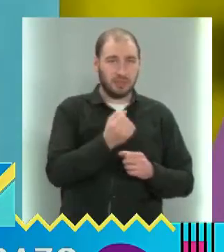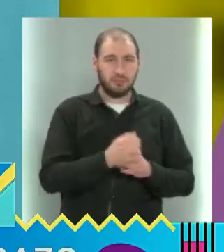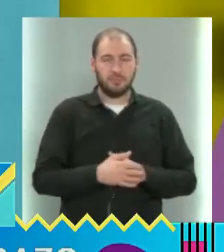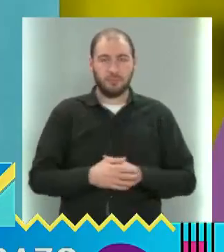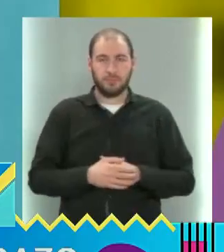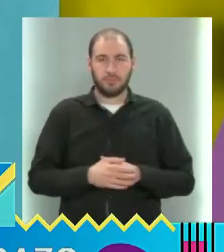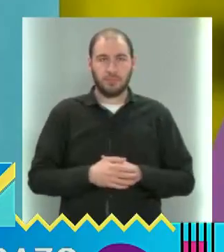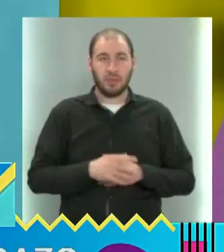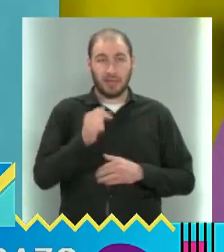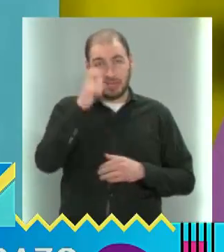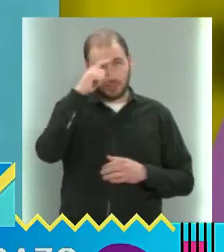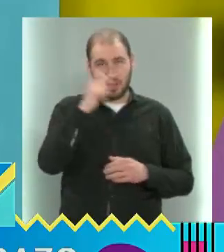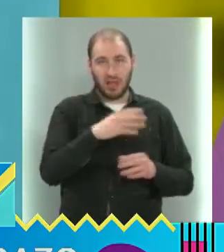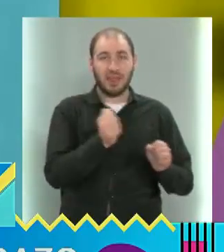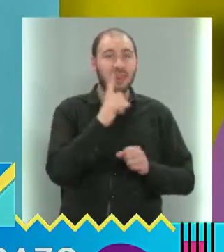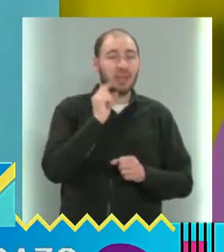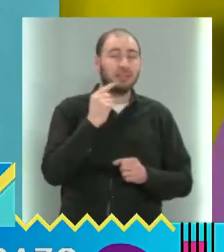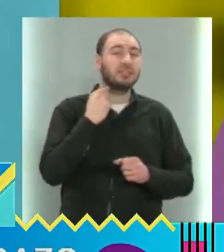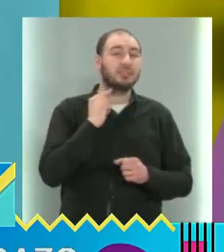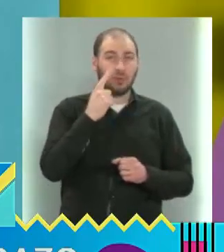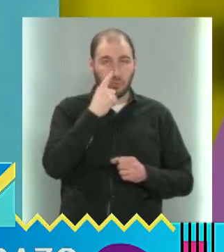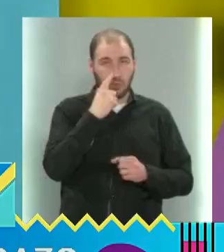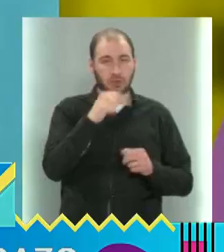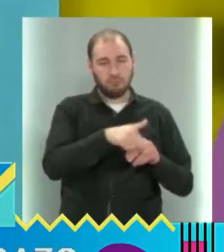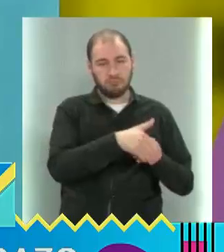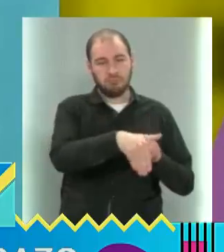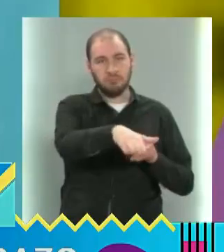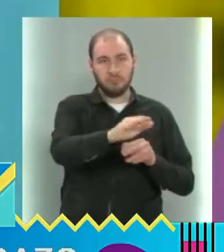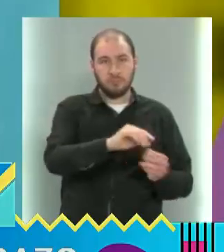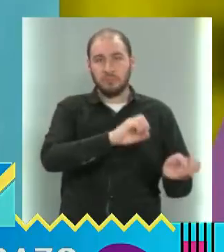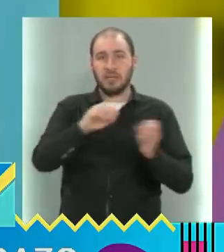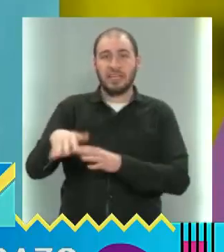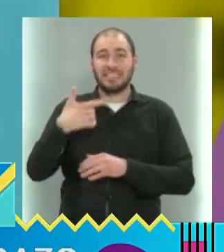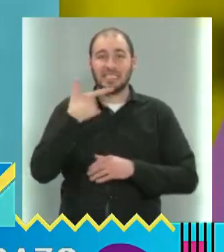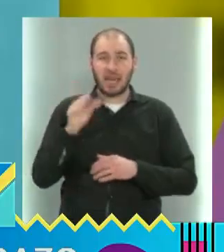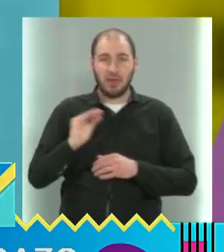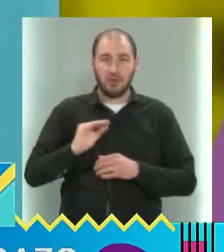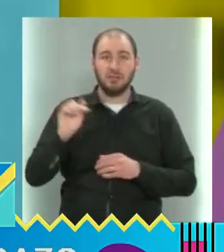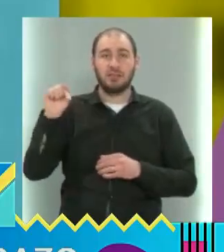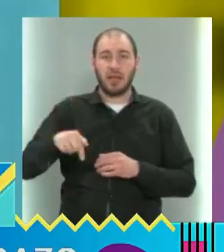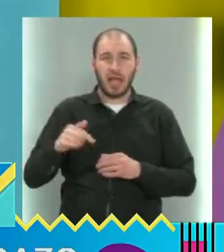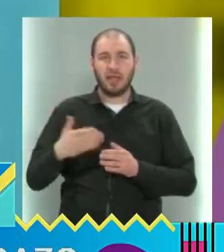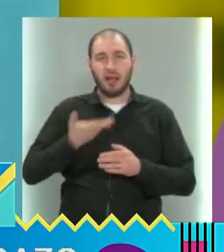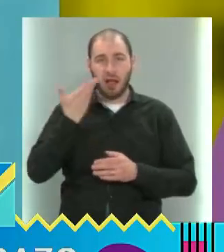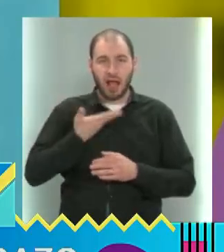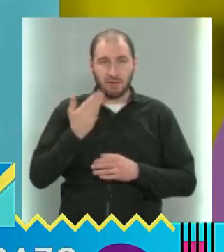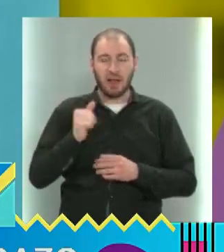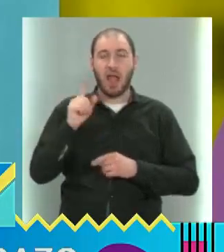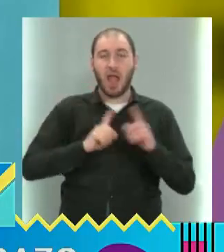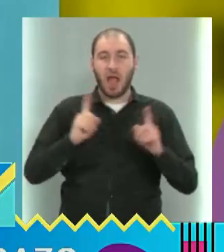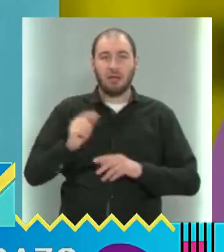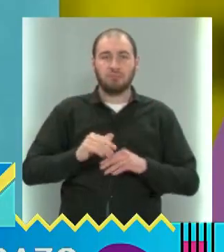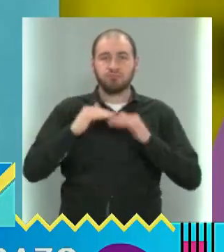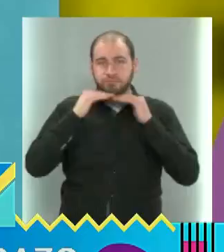En diputados de la Nación el 13 de junio. Y a partir de allí pasó al Senado, allí se dieron estas exposiciones, algunas de las que